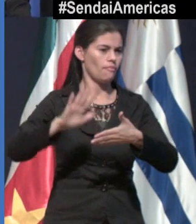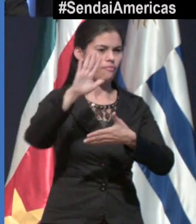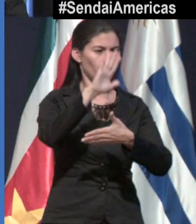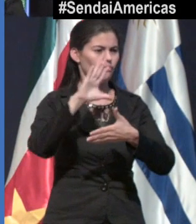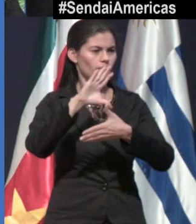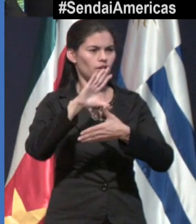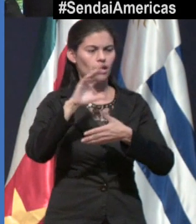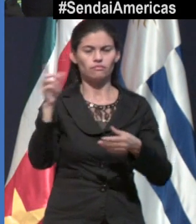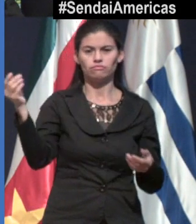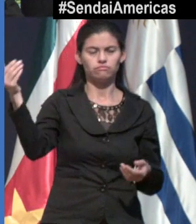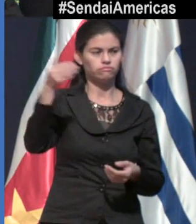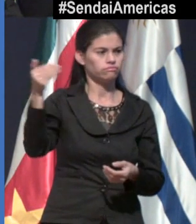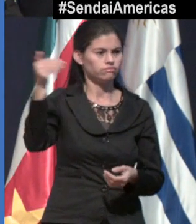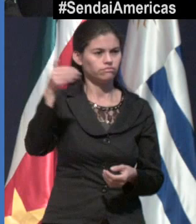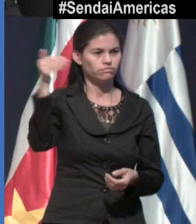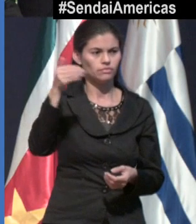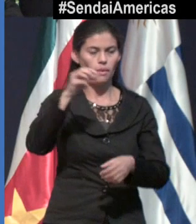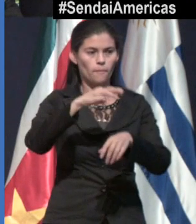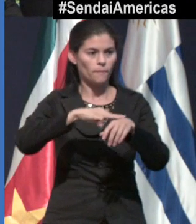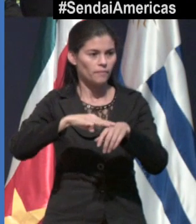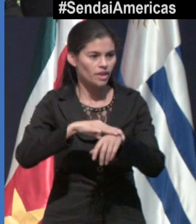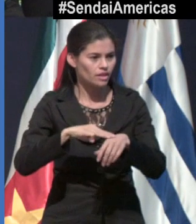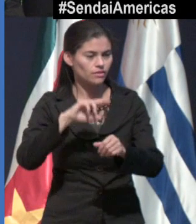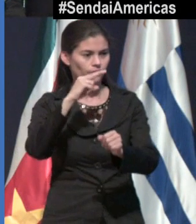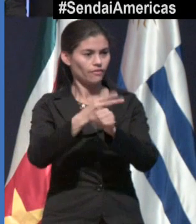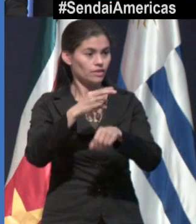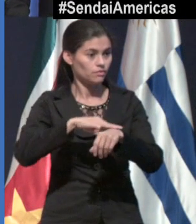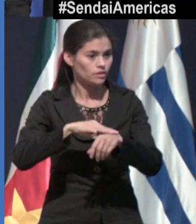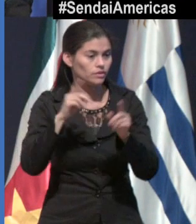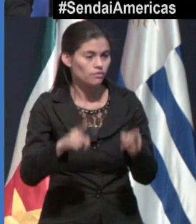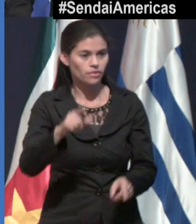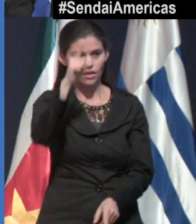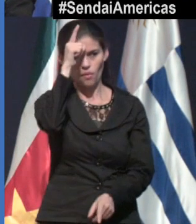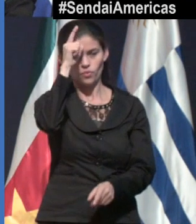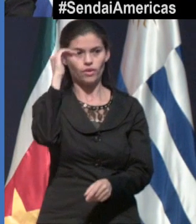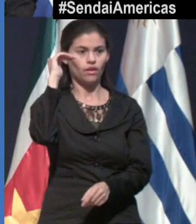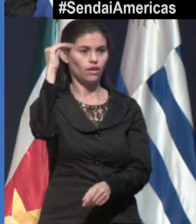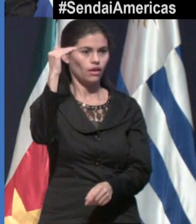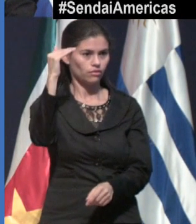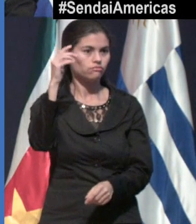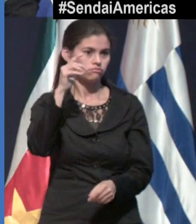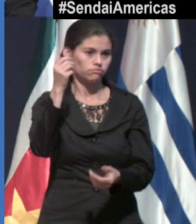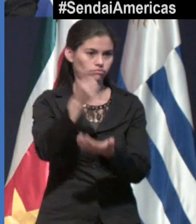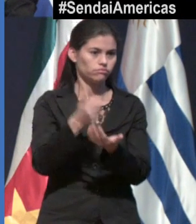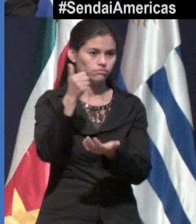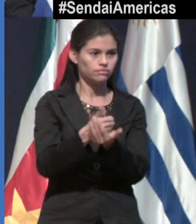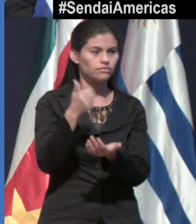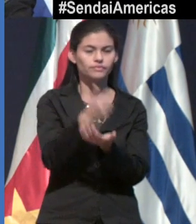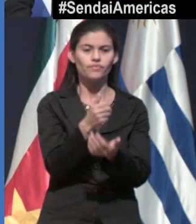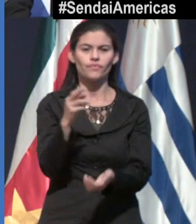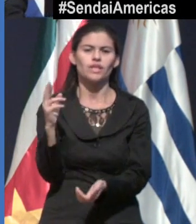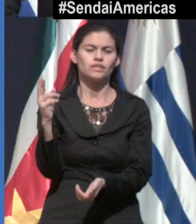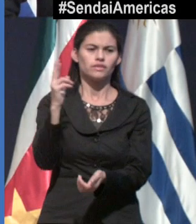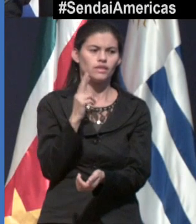el que reunimos a un grupo de ministros, viceministros y altas autoridades que no solamente responden